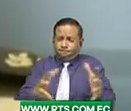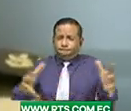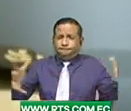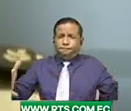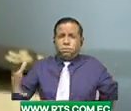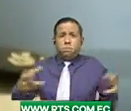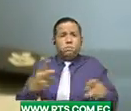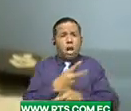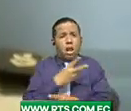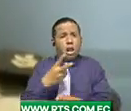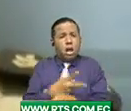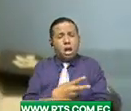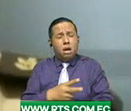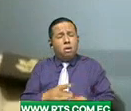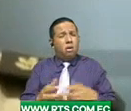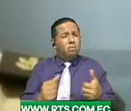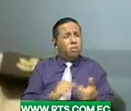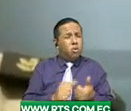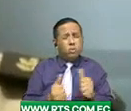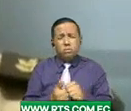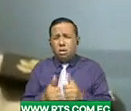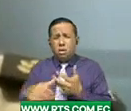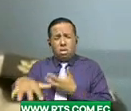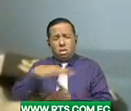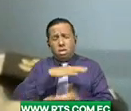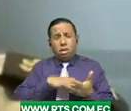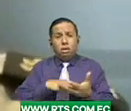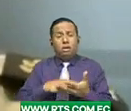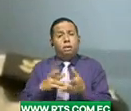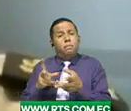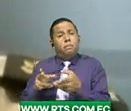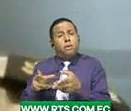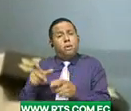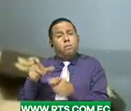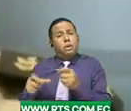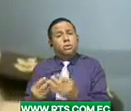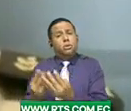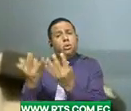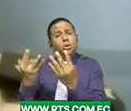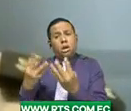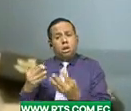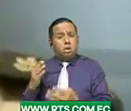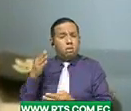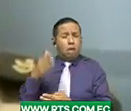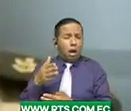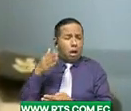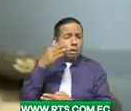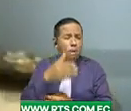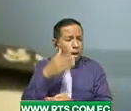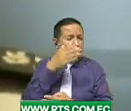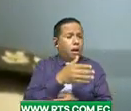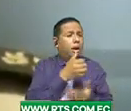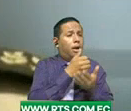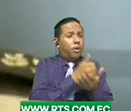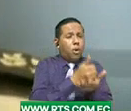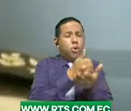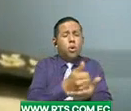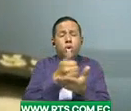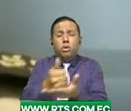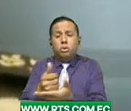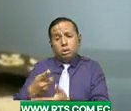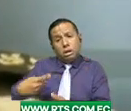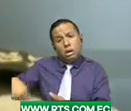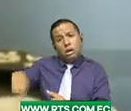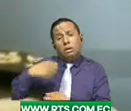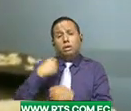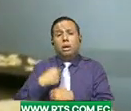cada vez mayor y tenemos con el mismo personal que acudir a más y más auxilios de la ciudadanía. Tienen unas jornadas de